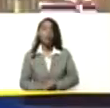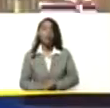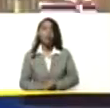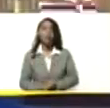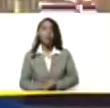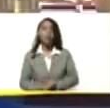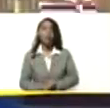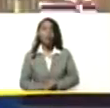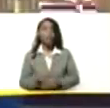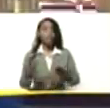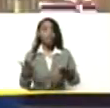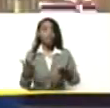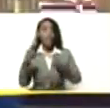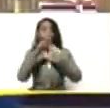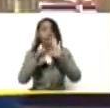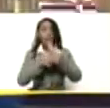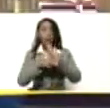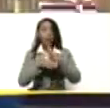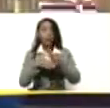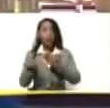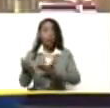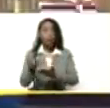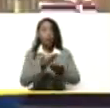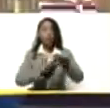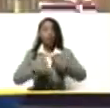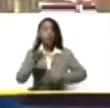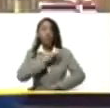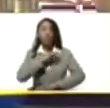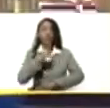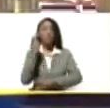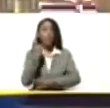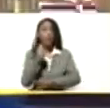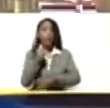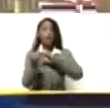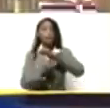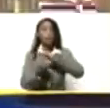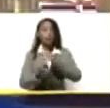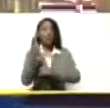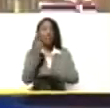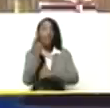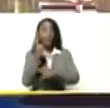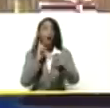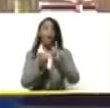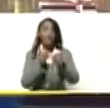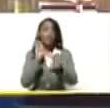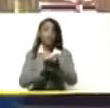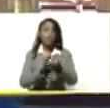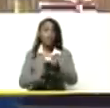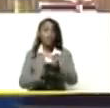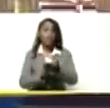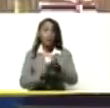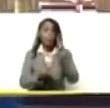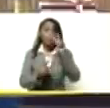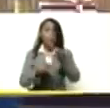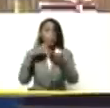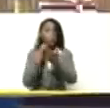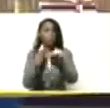y a nivel colectivo a la sociedad le hace falta a la institución en hace falta ver crudamente